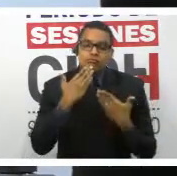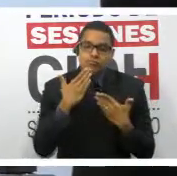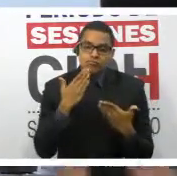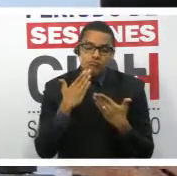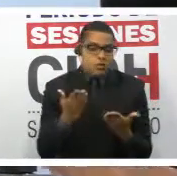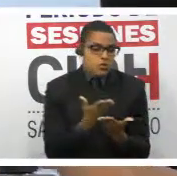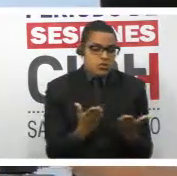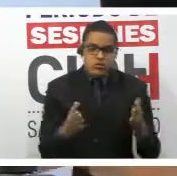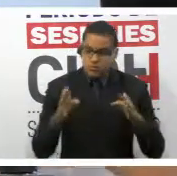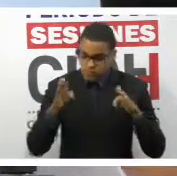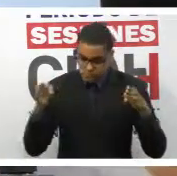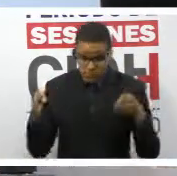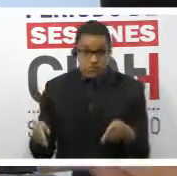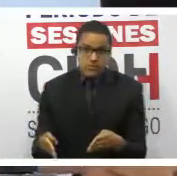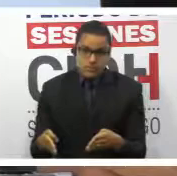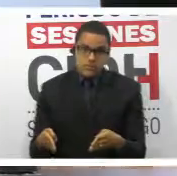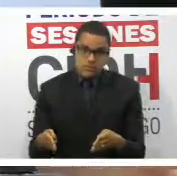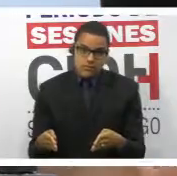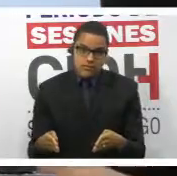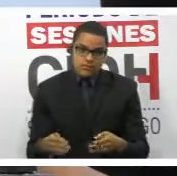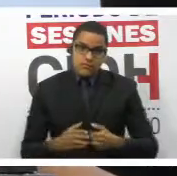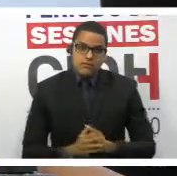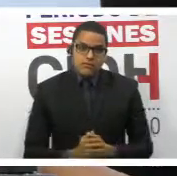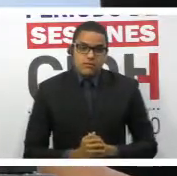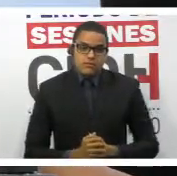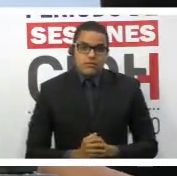cuenta y bueno